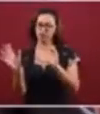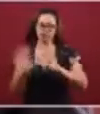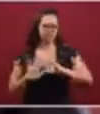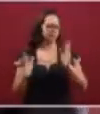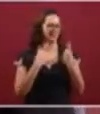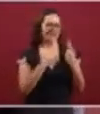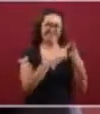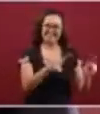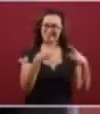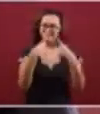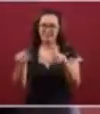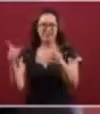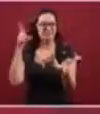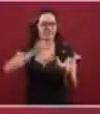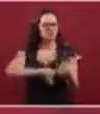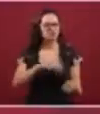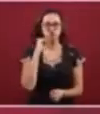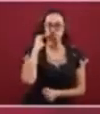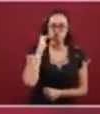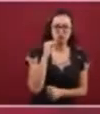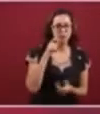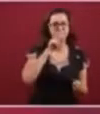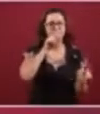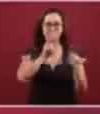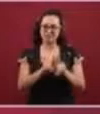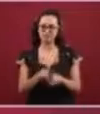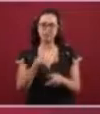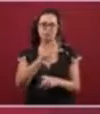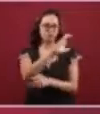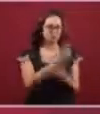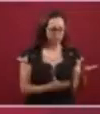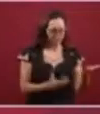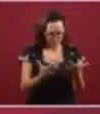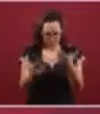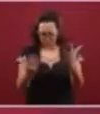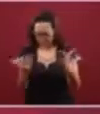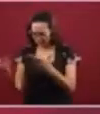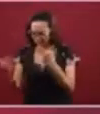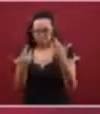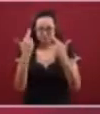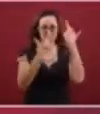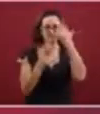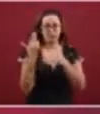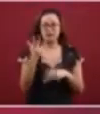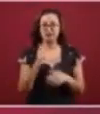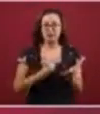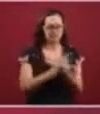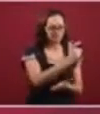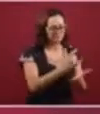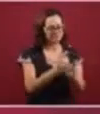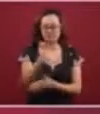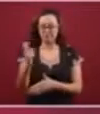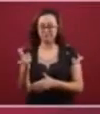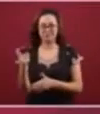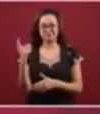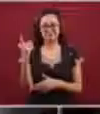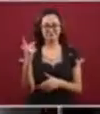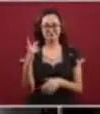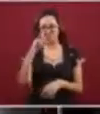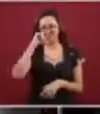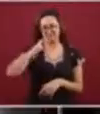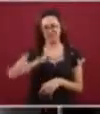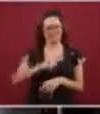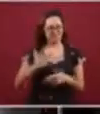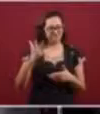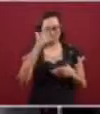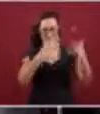gran diversidad también de anomalías en los términos laborales y particularmente en la nómina. No se ha